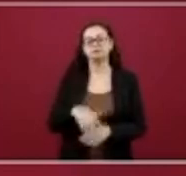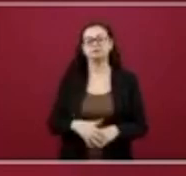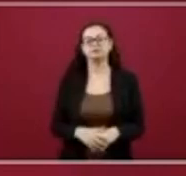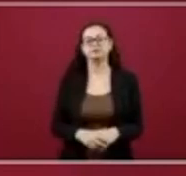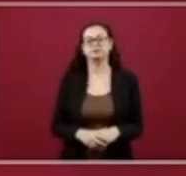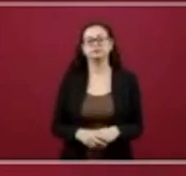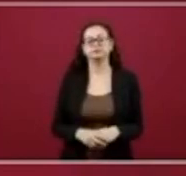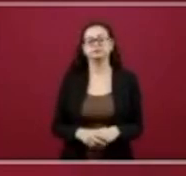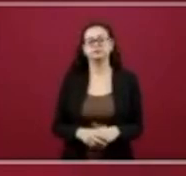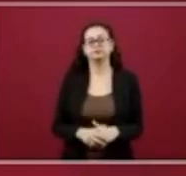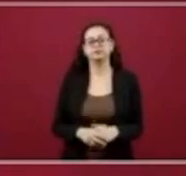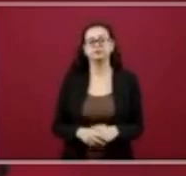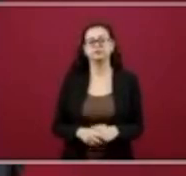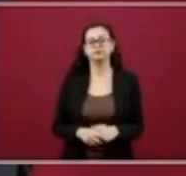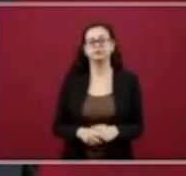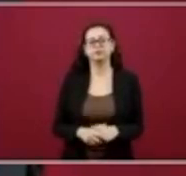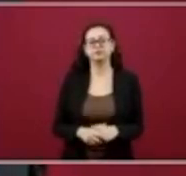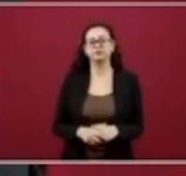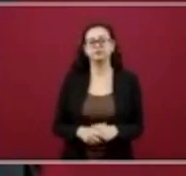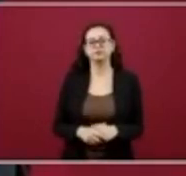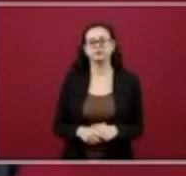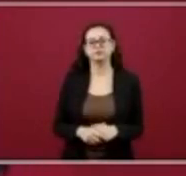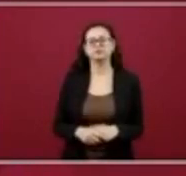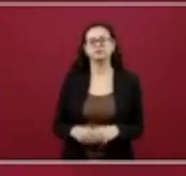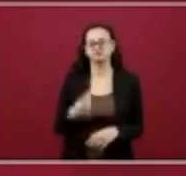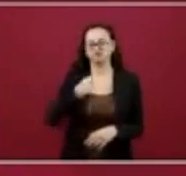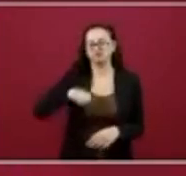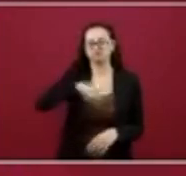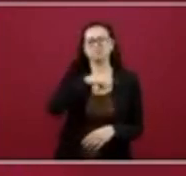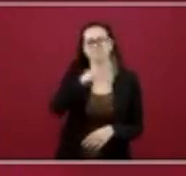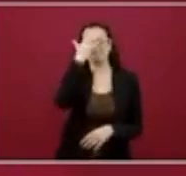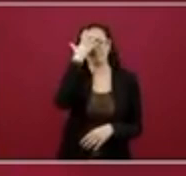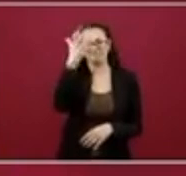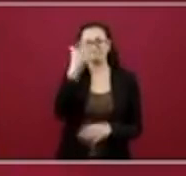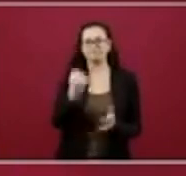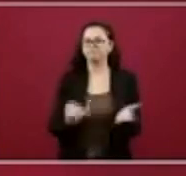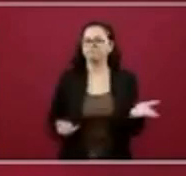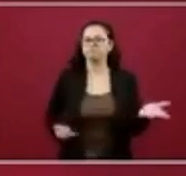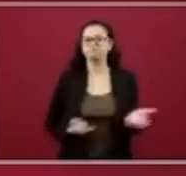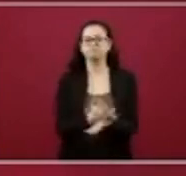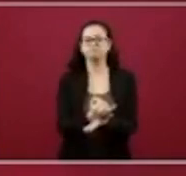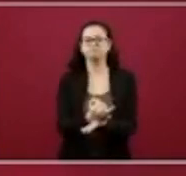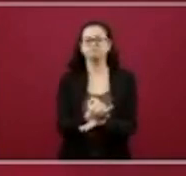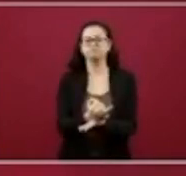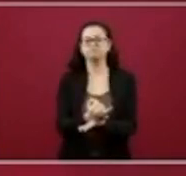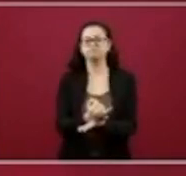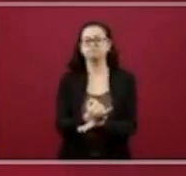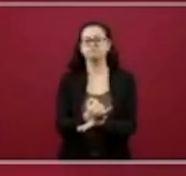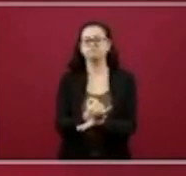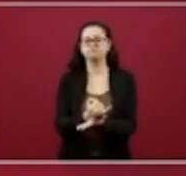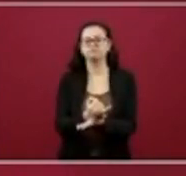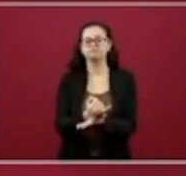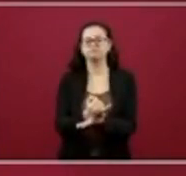porque tenemos la firme decisión de